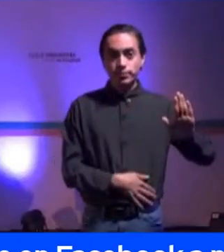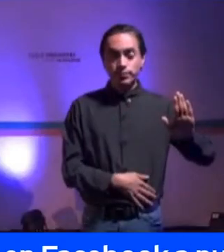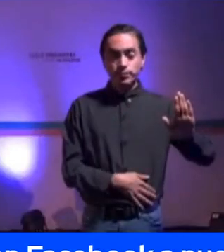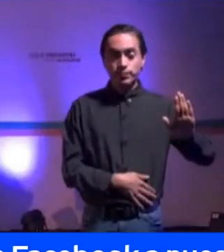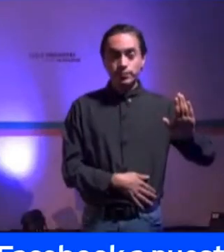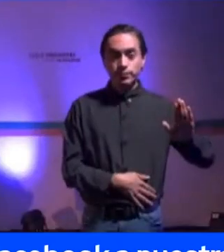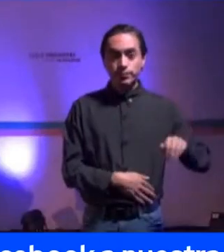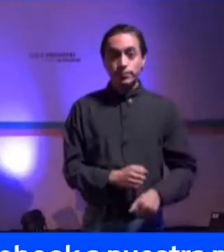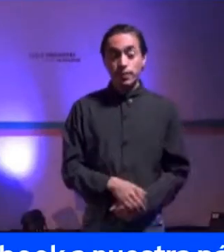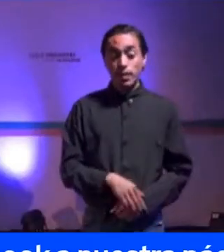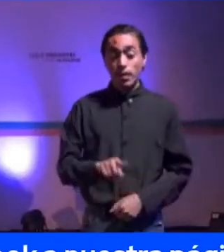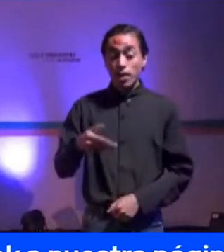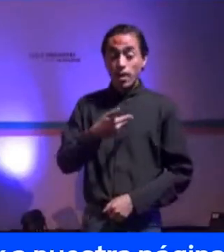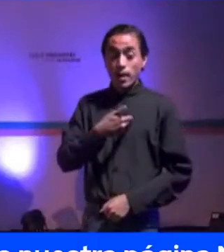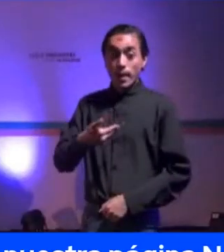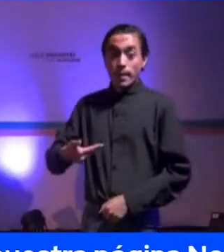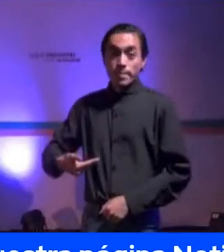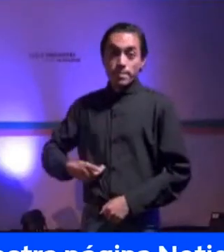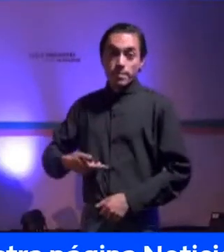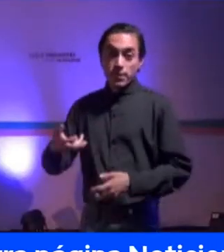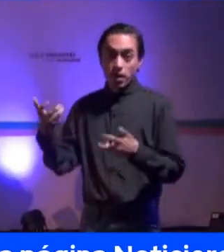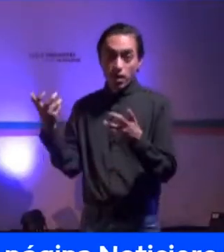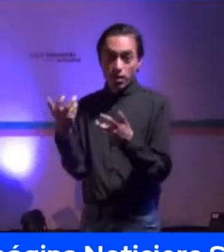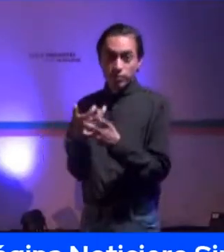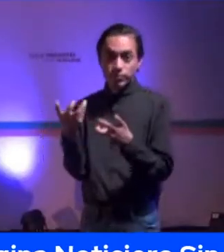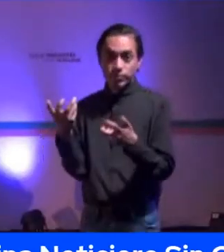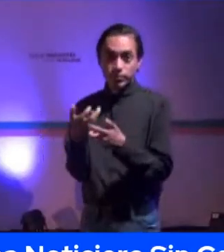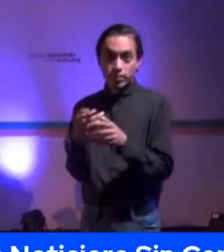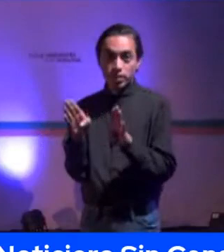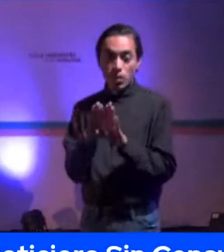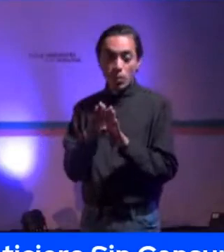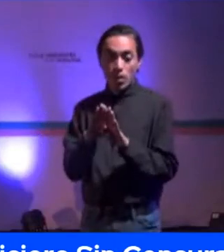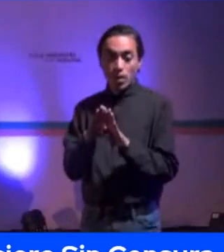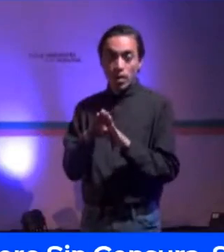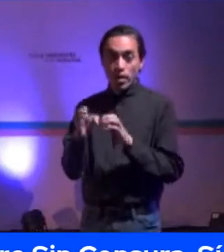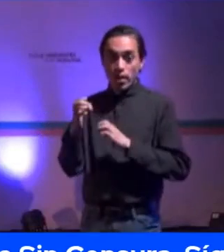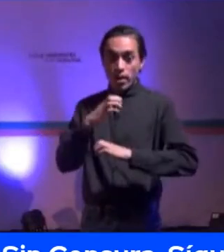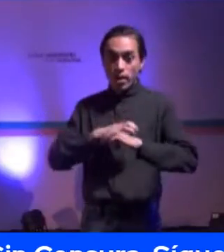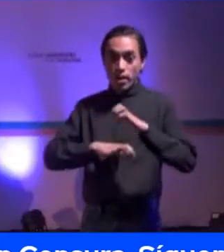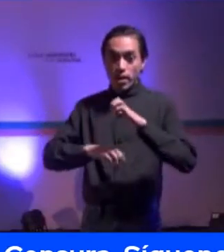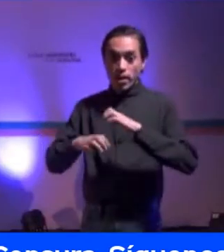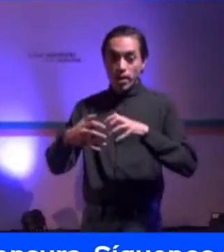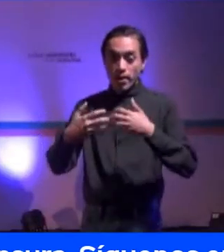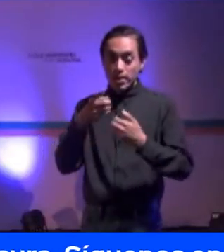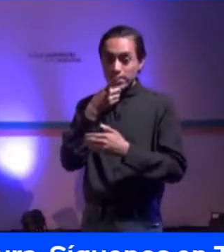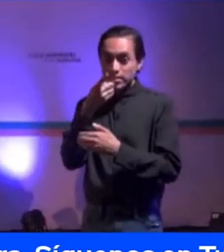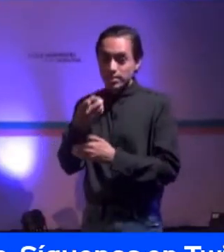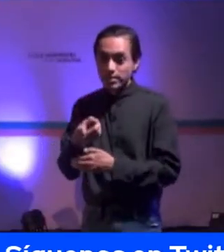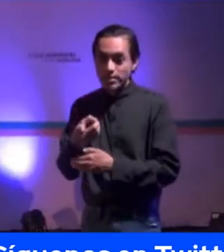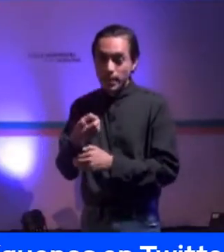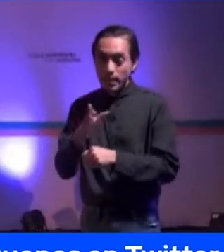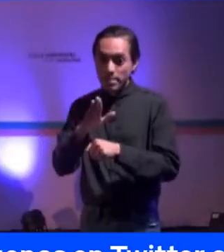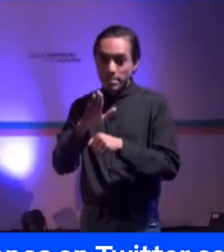que está haciendo el presidente, o ha hecho el presidente, de decirle a las empresas no más explotación,